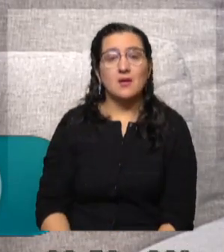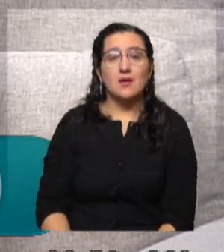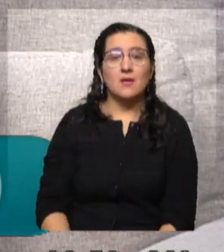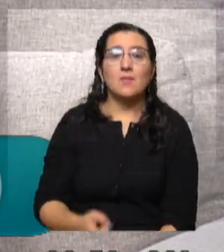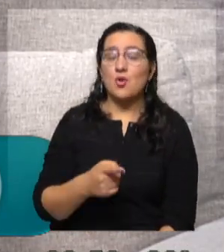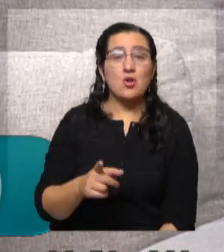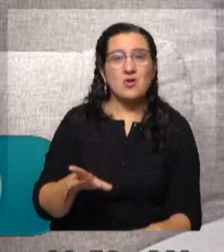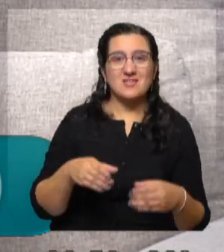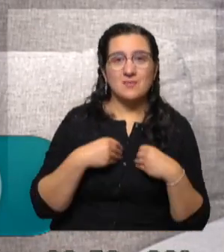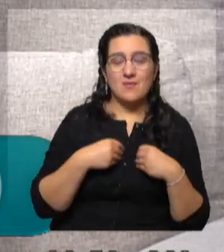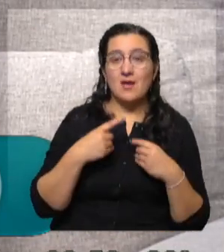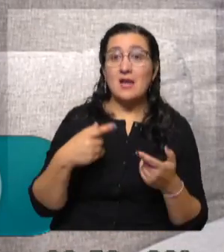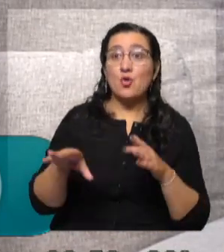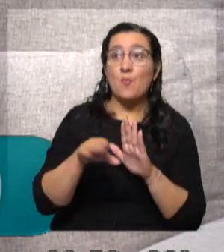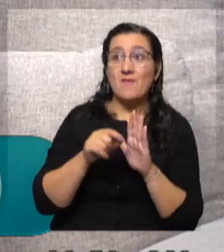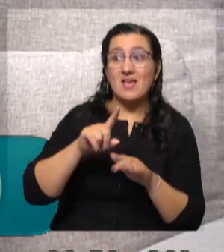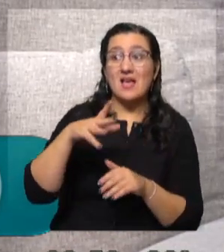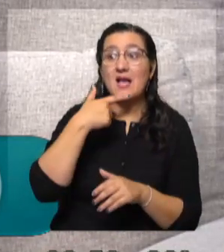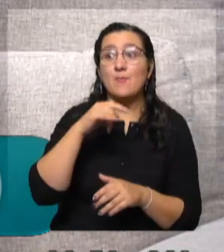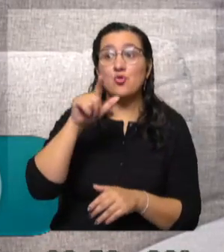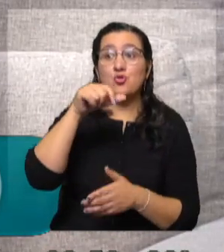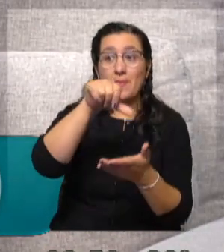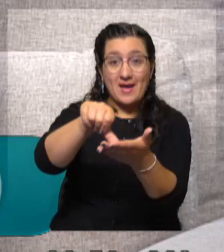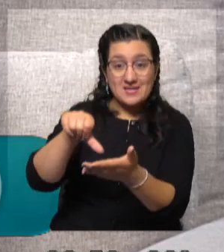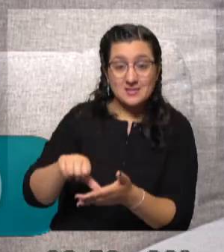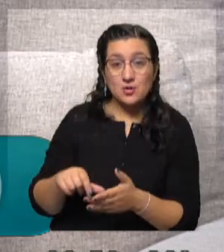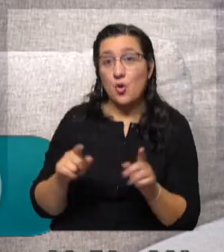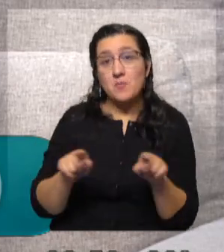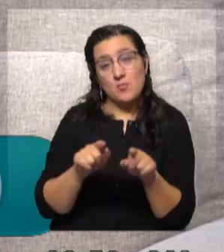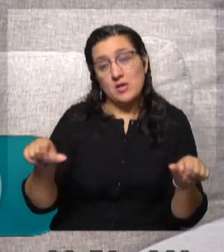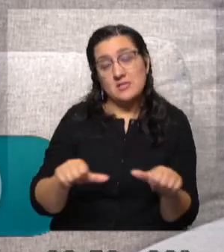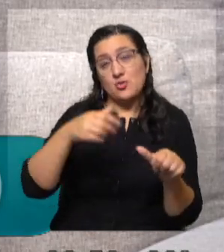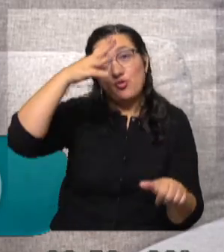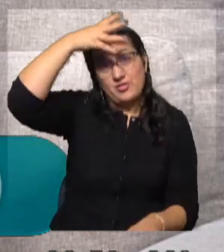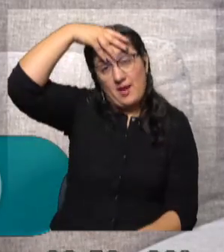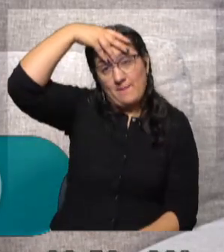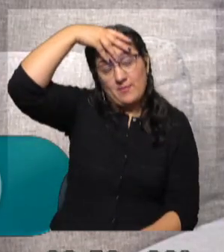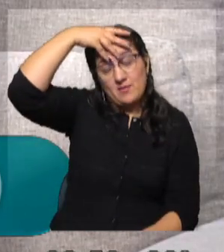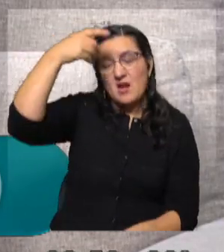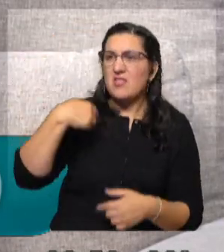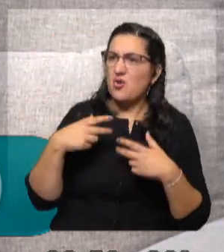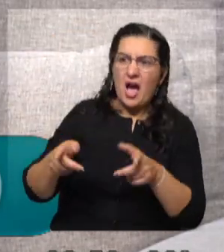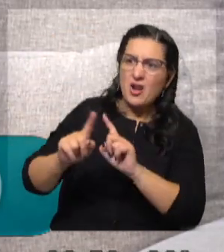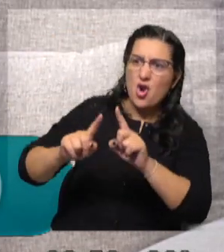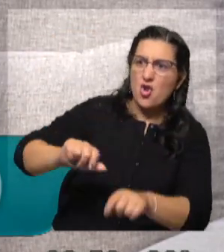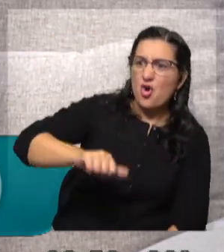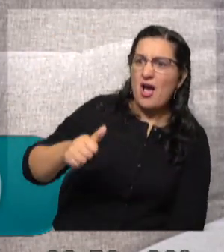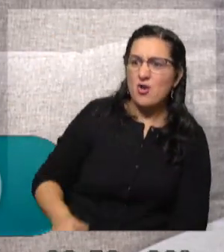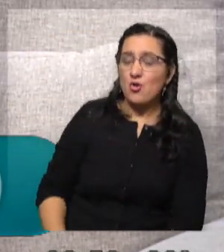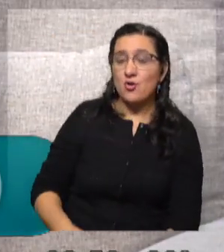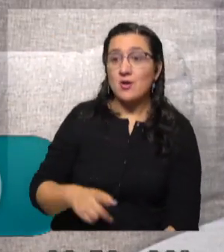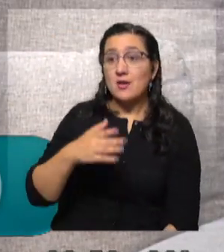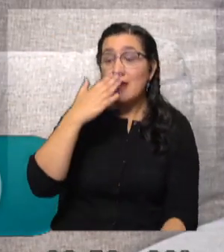sentido copió ejemplos de otros países copió básica lo que hizo Trump Porque si fíjense que negó el resultado Y luego como se